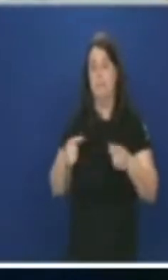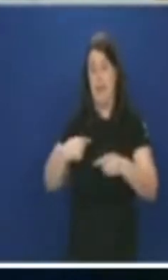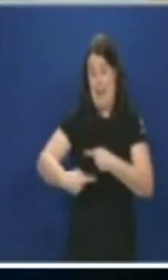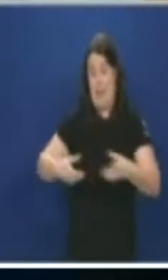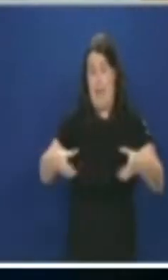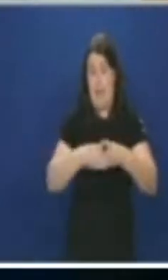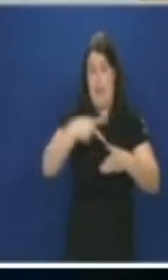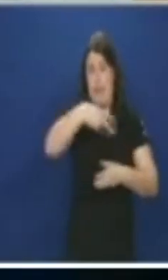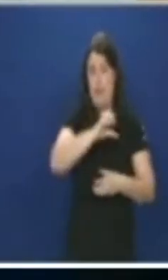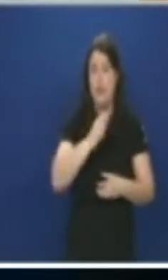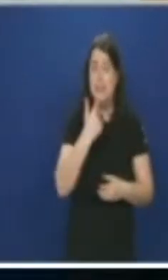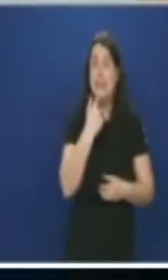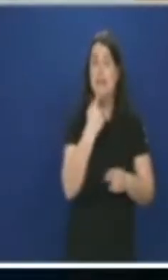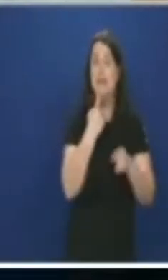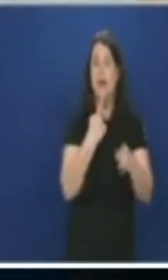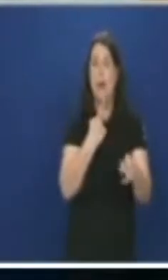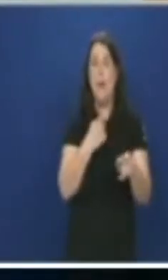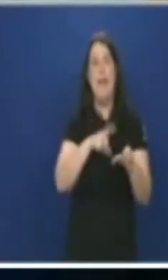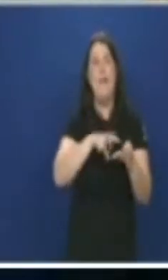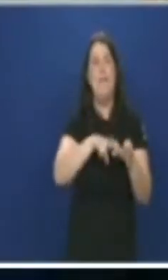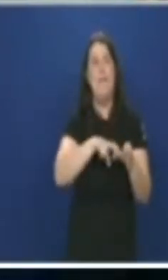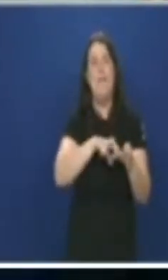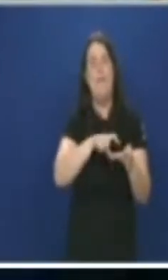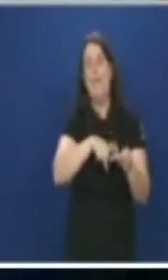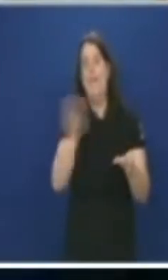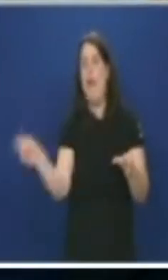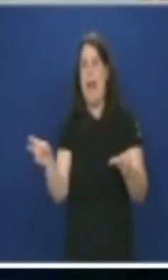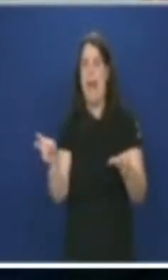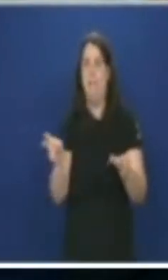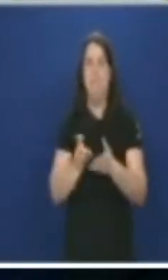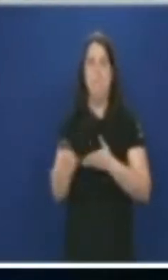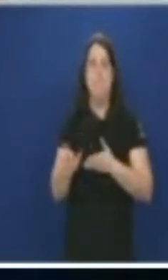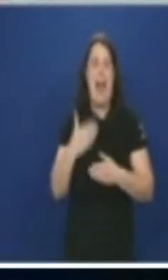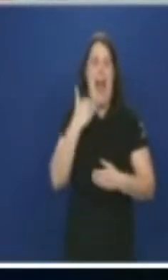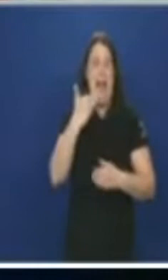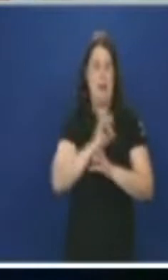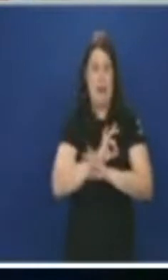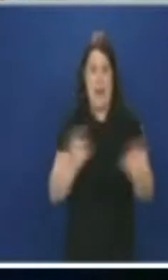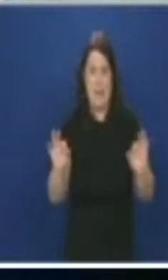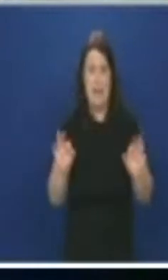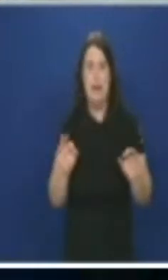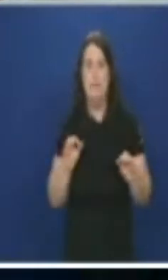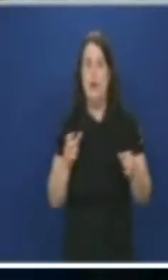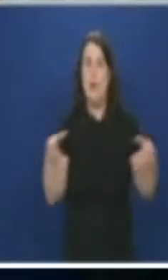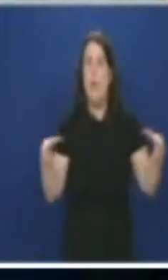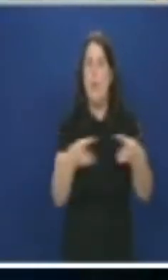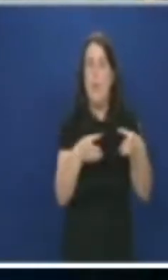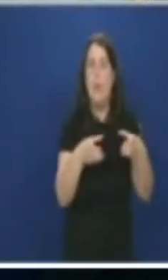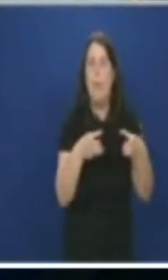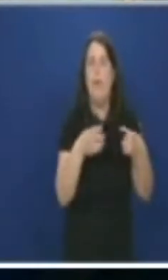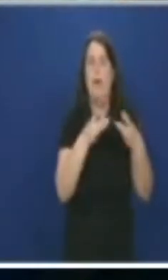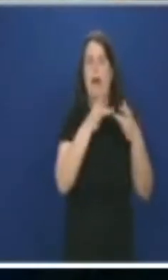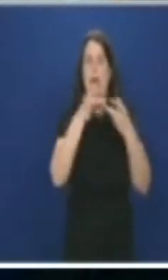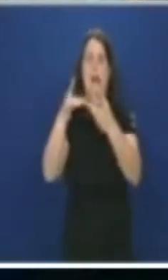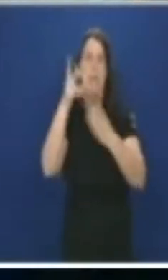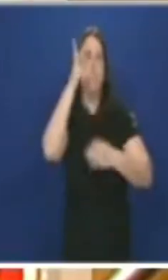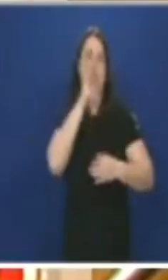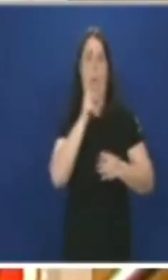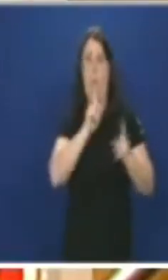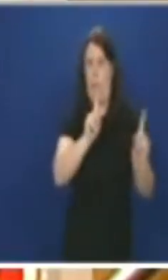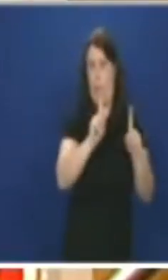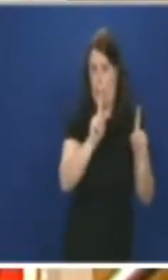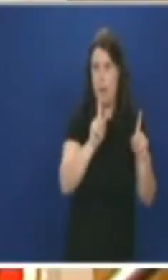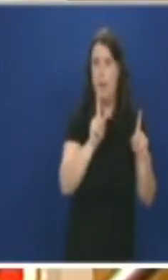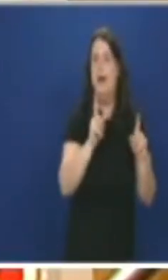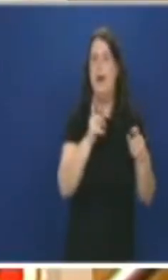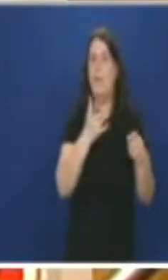que non exclúe a ninguén, porque non se trata dun club elitista situado no Olimpo,